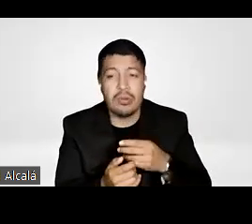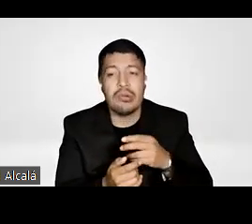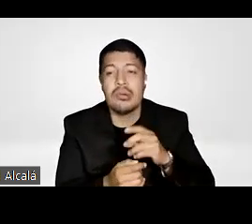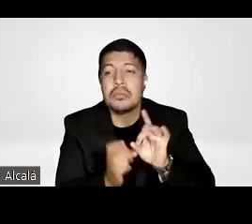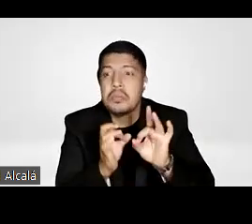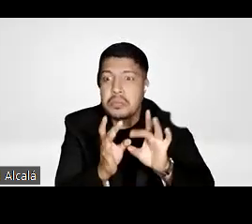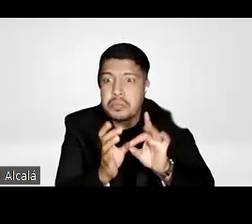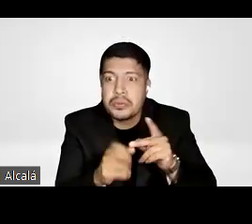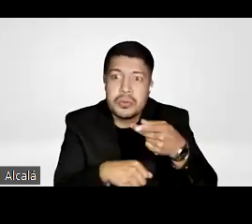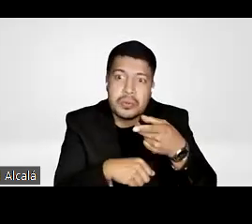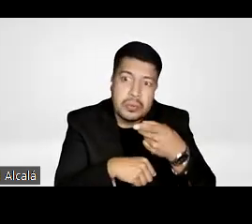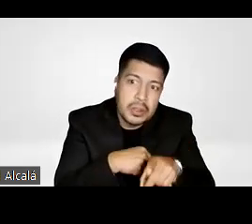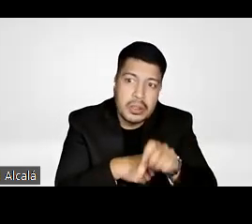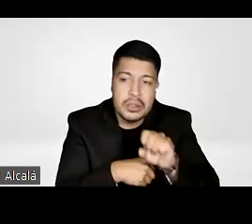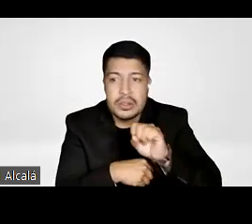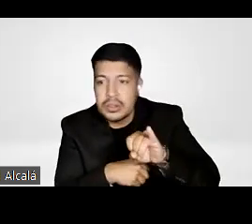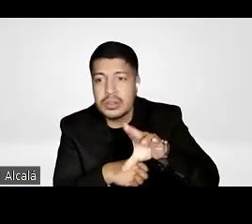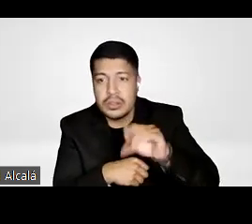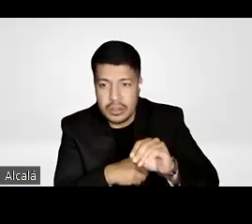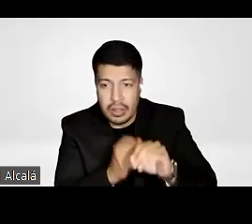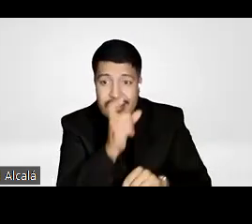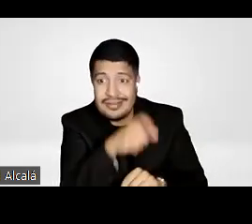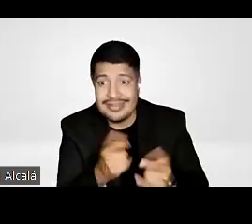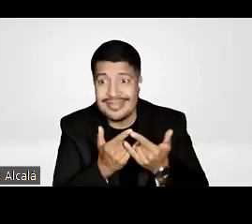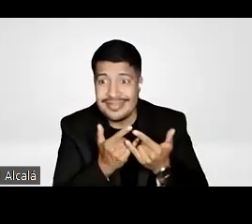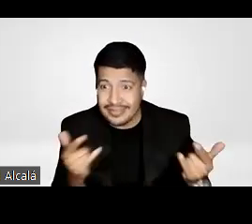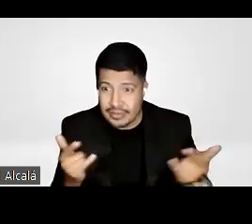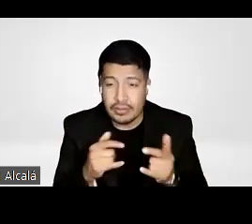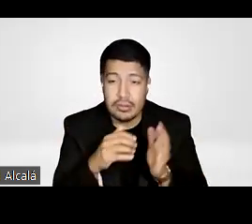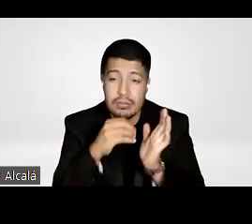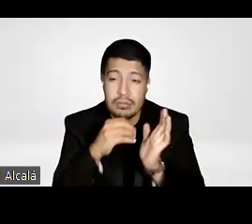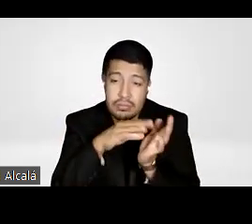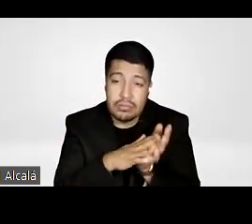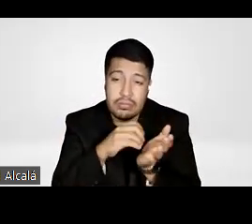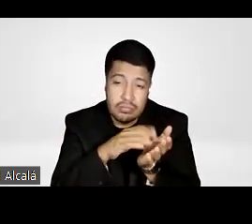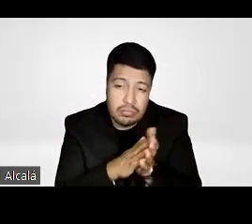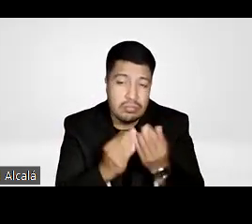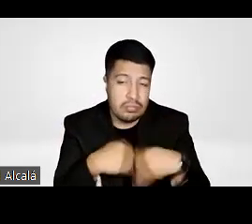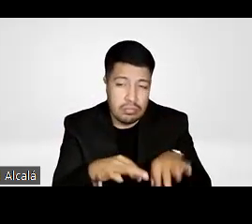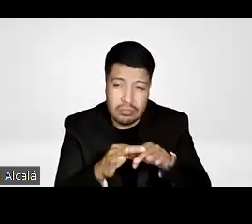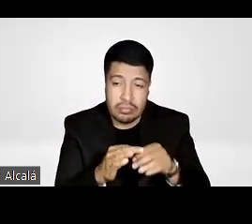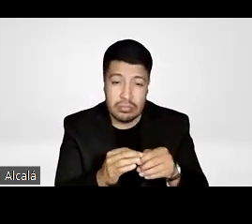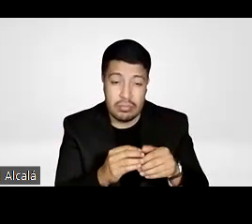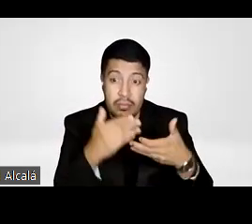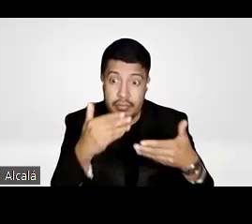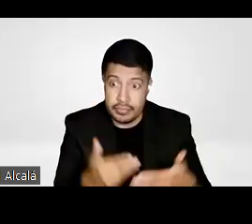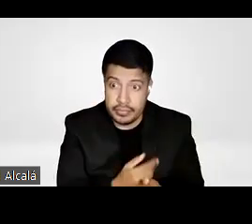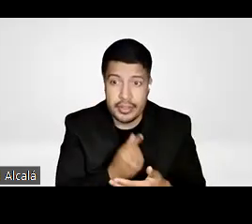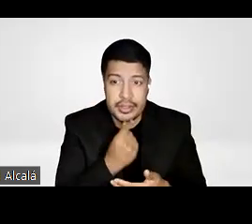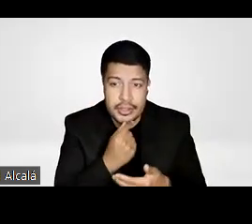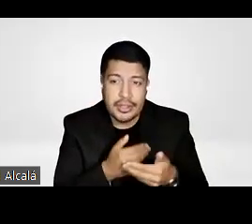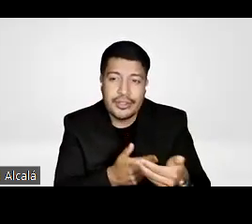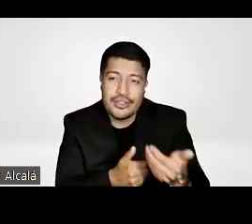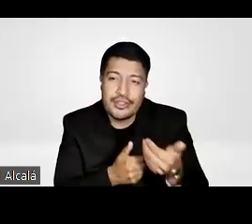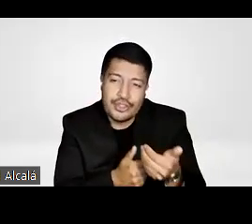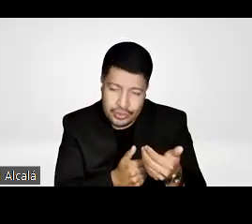debe obligadamente impactar en las decisiones de seguimiento de los niños. El seguimiento del lactante debe partir de un conocimiento del